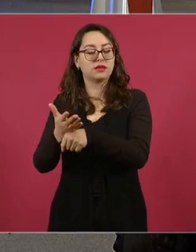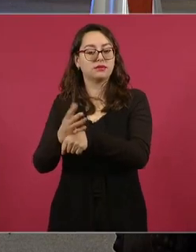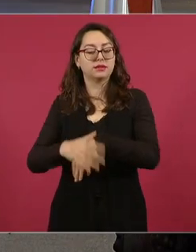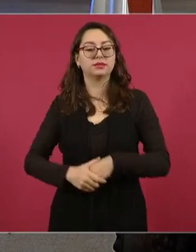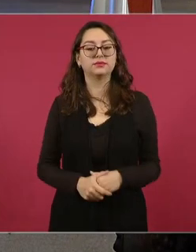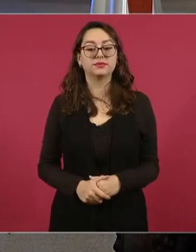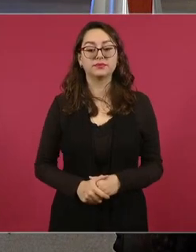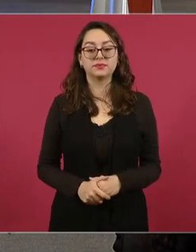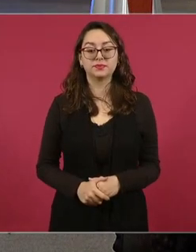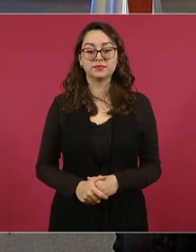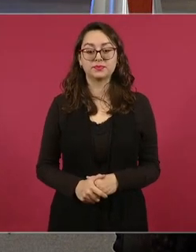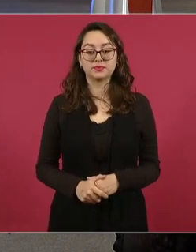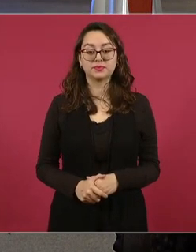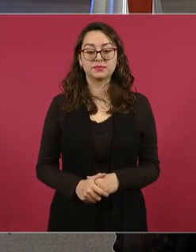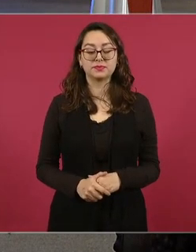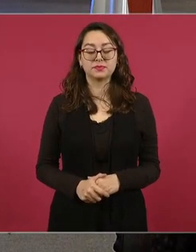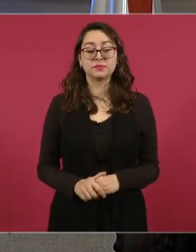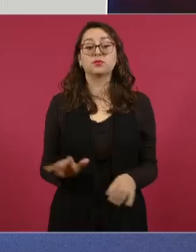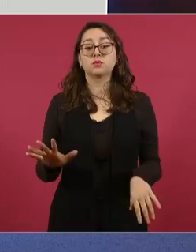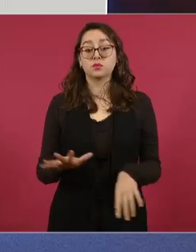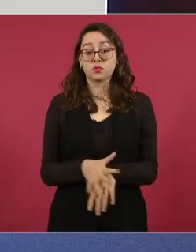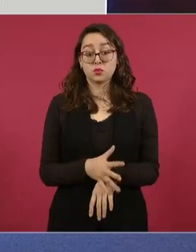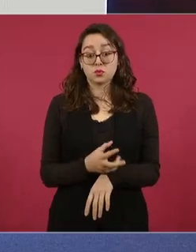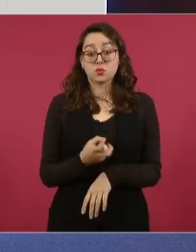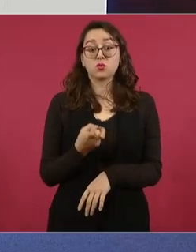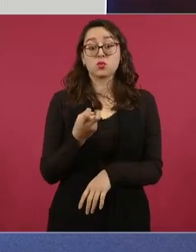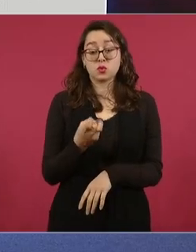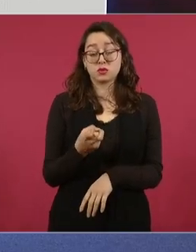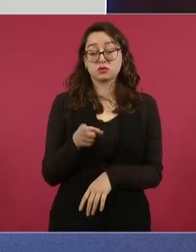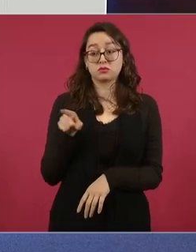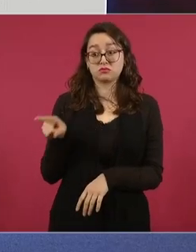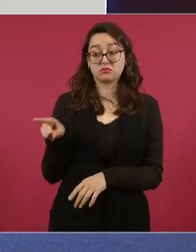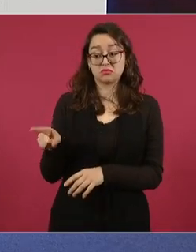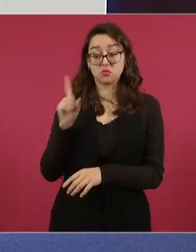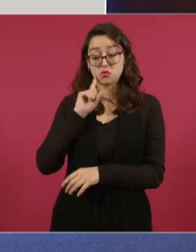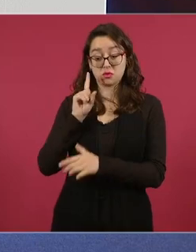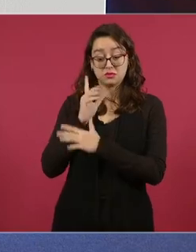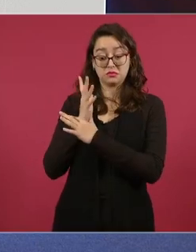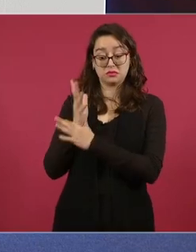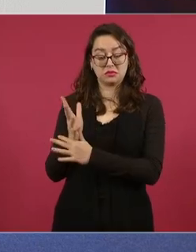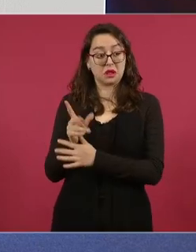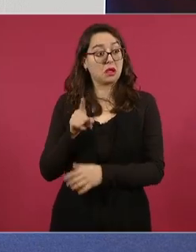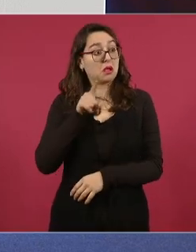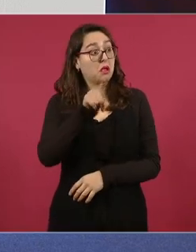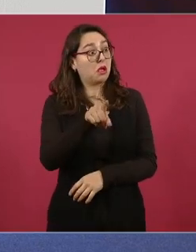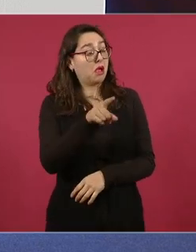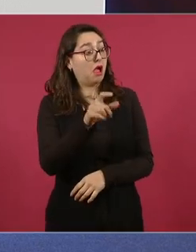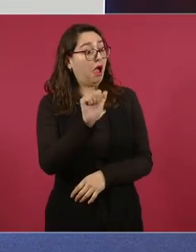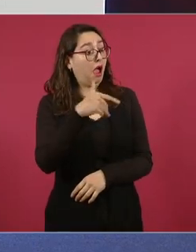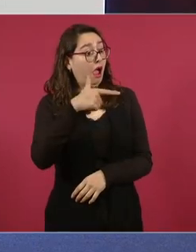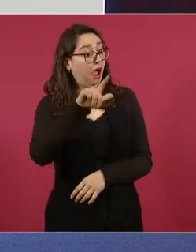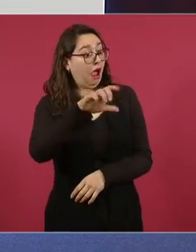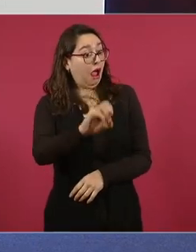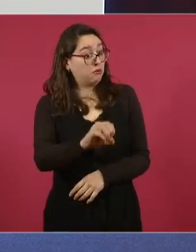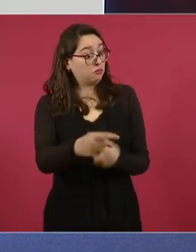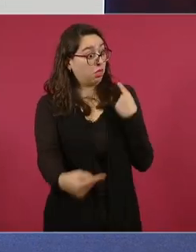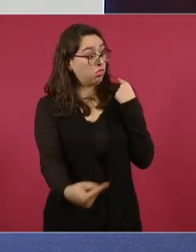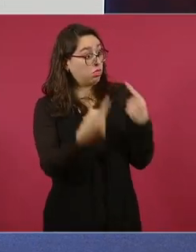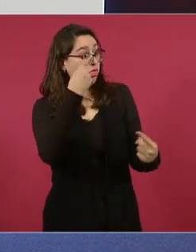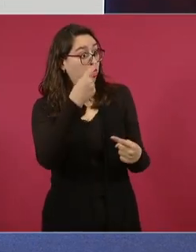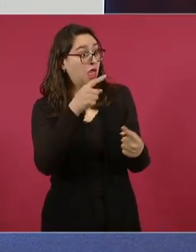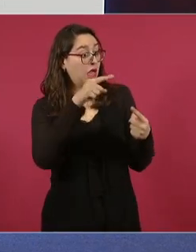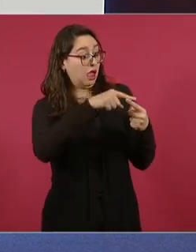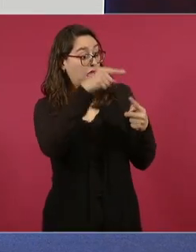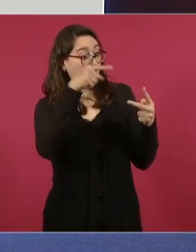Por ello, en relación a las declaraciones hechas por el presidente Andrés Manuel López Obrador el pasado 29 de abril del